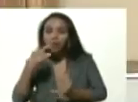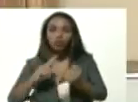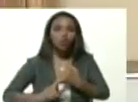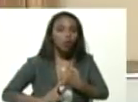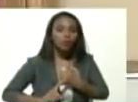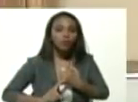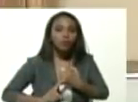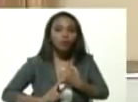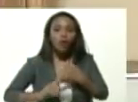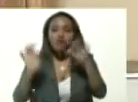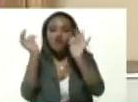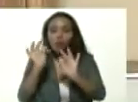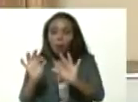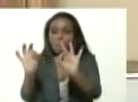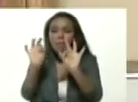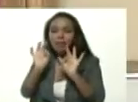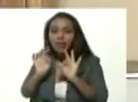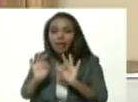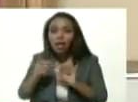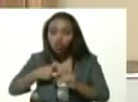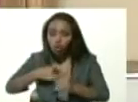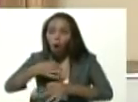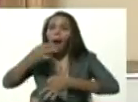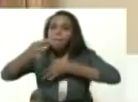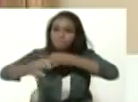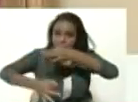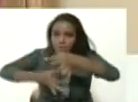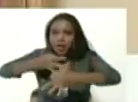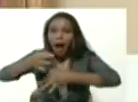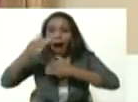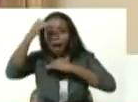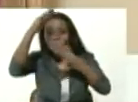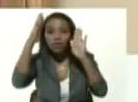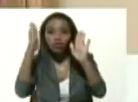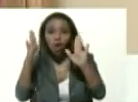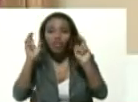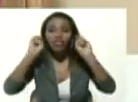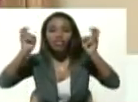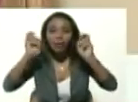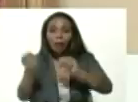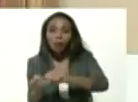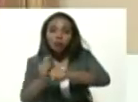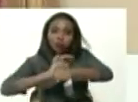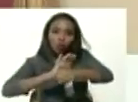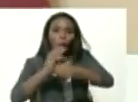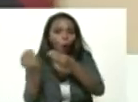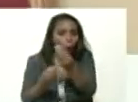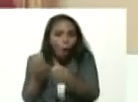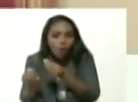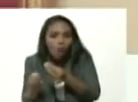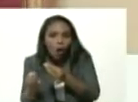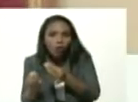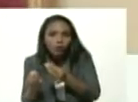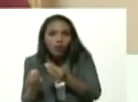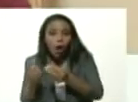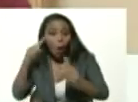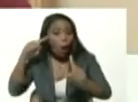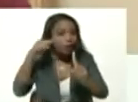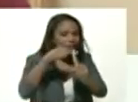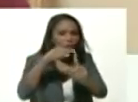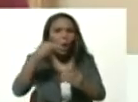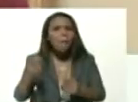Hemos tomado medidas especiales que ya voy a explicar para atender el tema del coronavirus. Pero